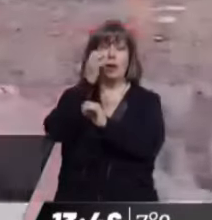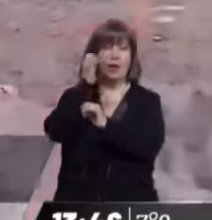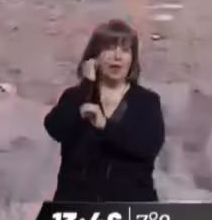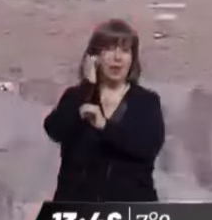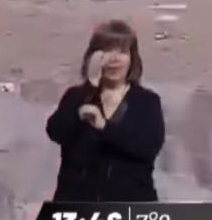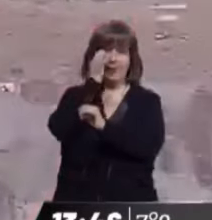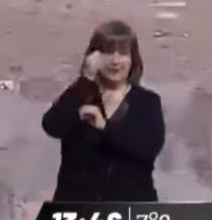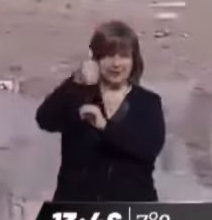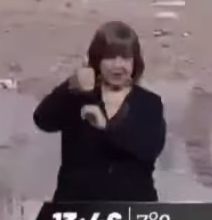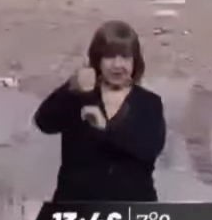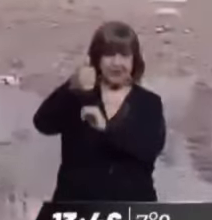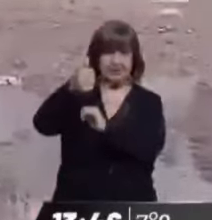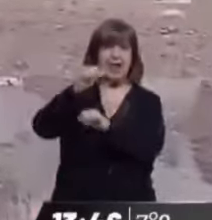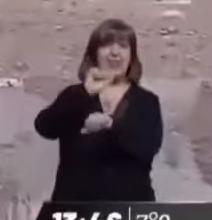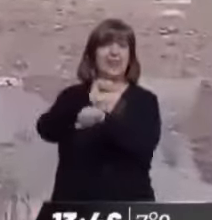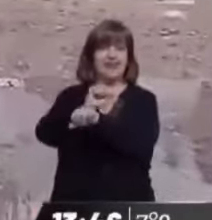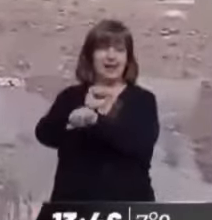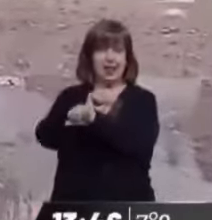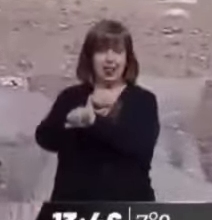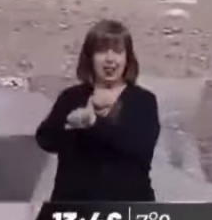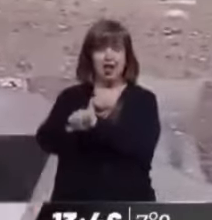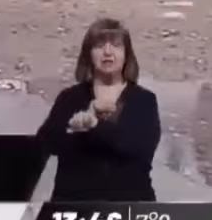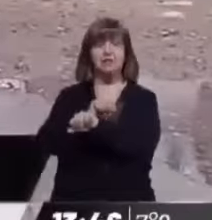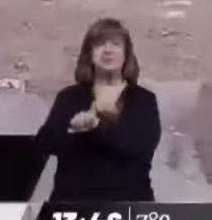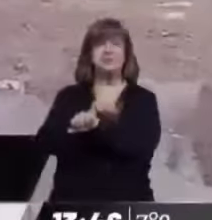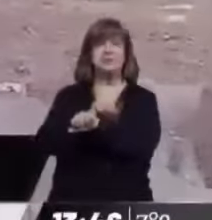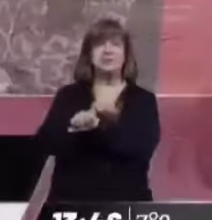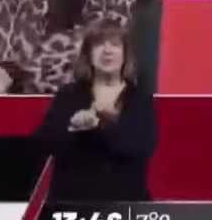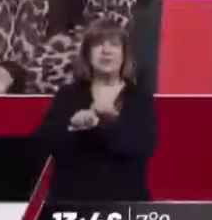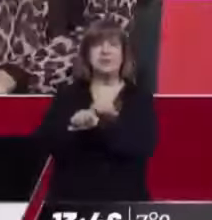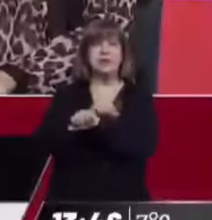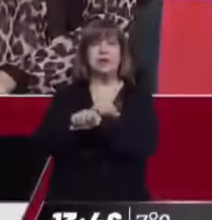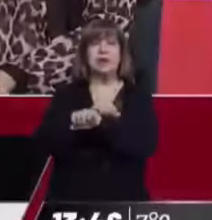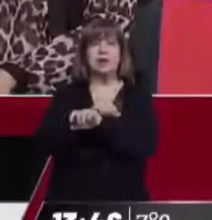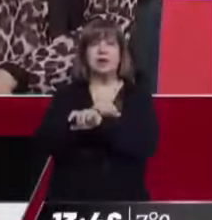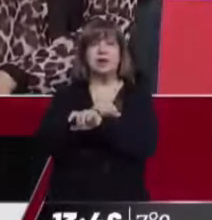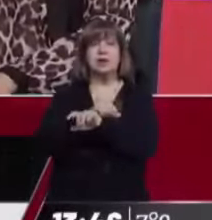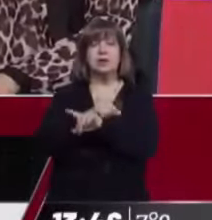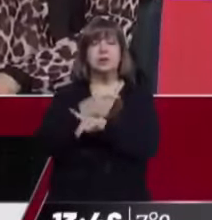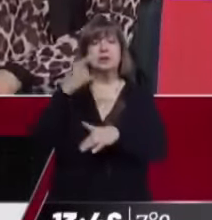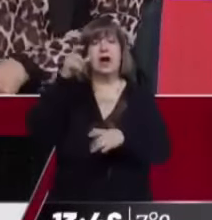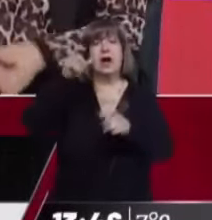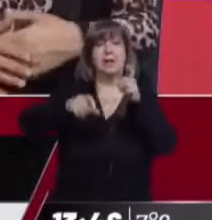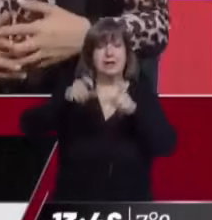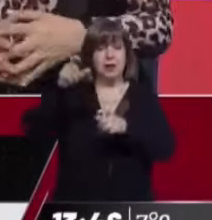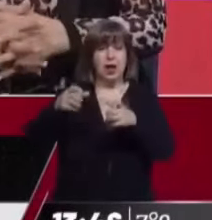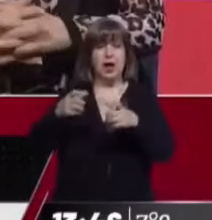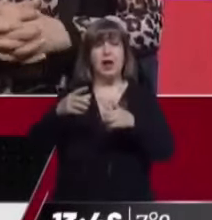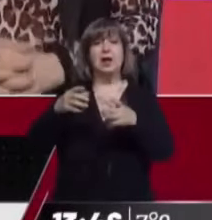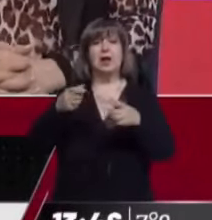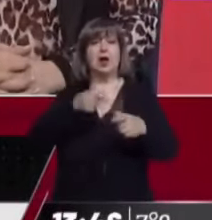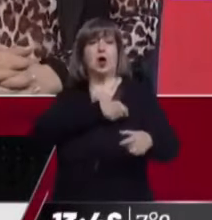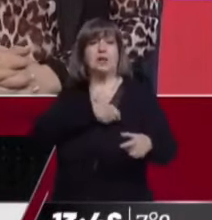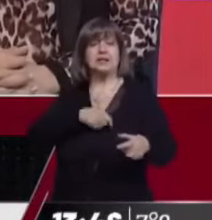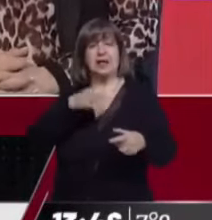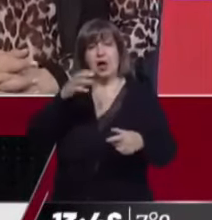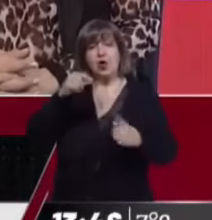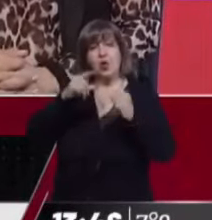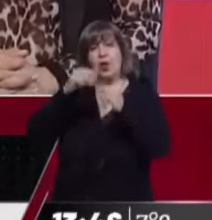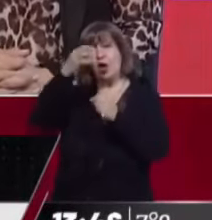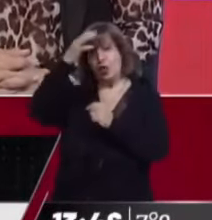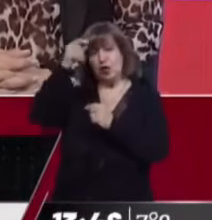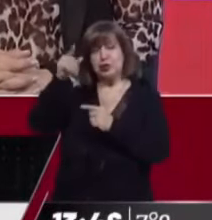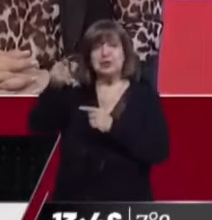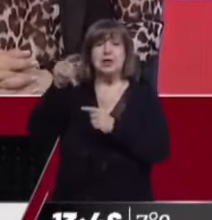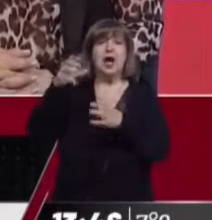Te escuchamos, Oscar. Bueno, personal de la comisaría 12, gente del grupo GES, fue la que trabajó en el lugar. El